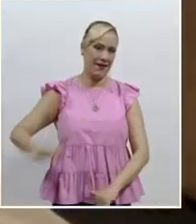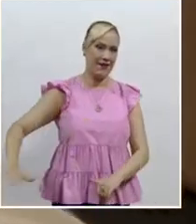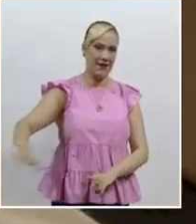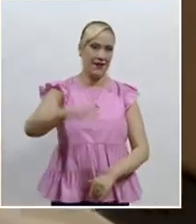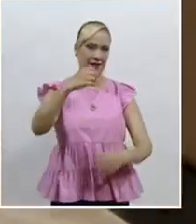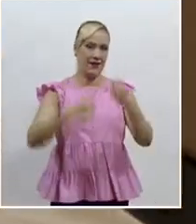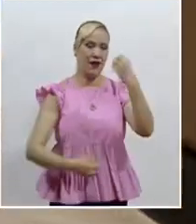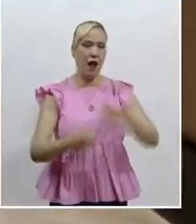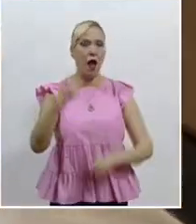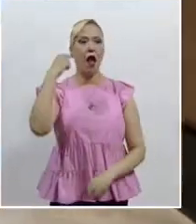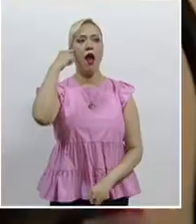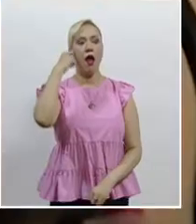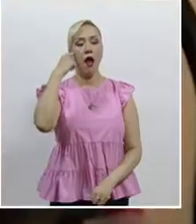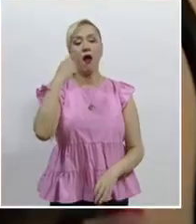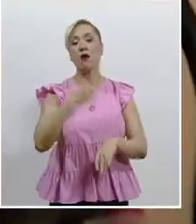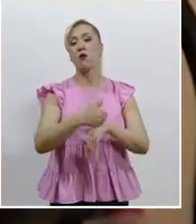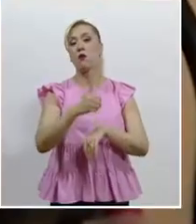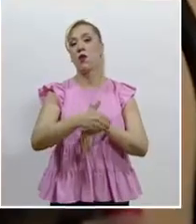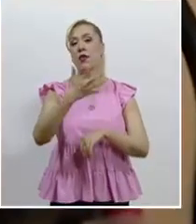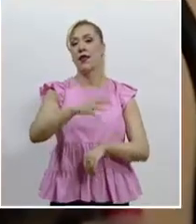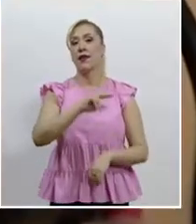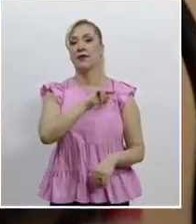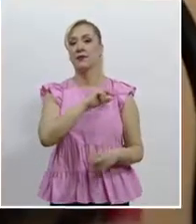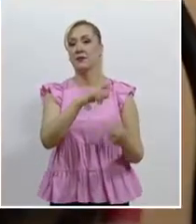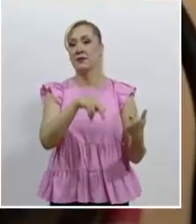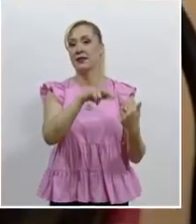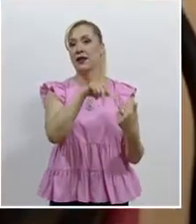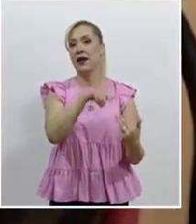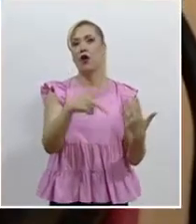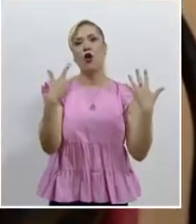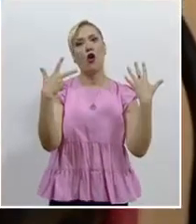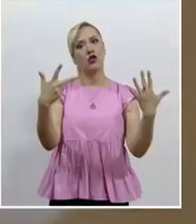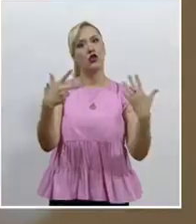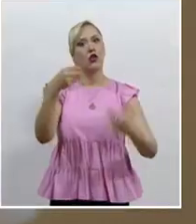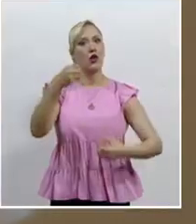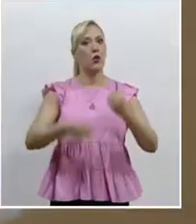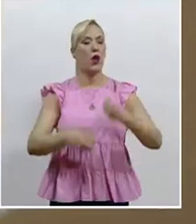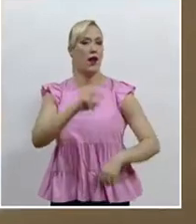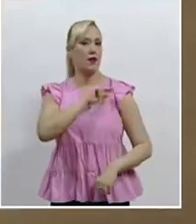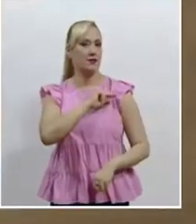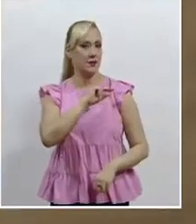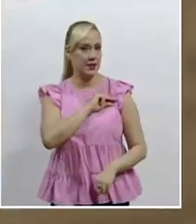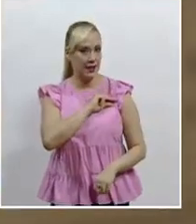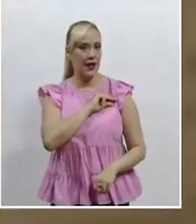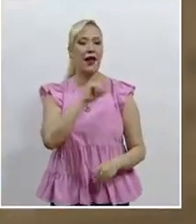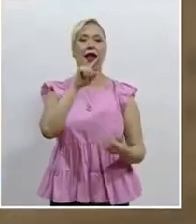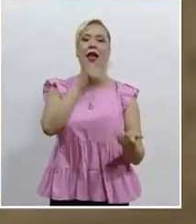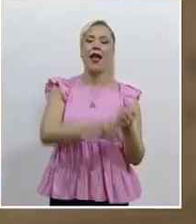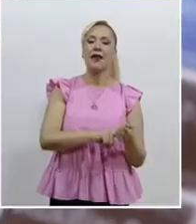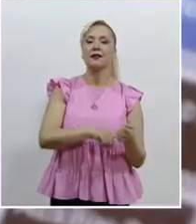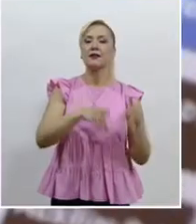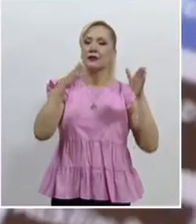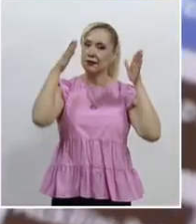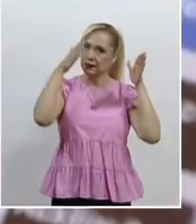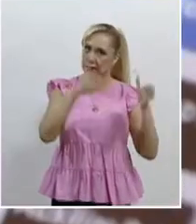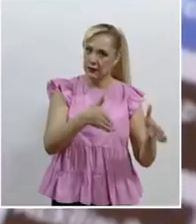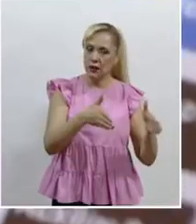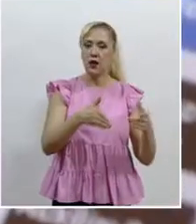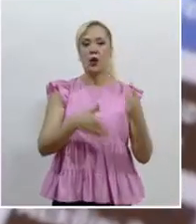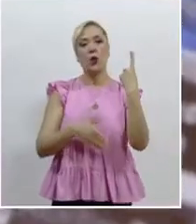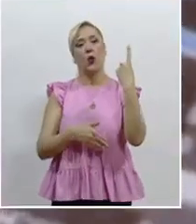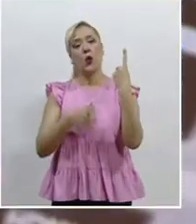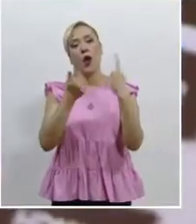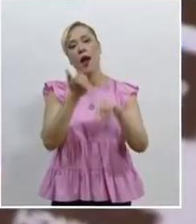órgano jurisdiccional, el 10º Circuito contará con 8 tribunales colegiados de circuito, 6 de ellos especializados, 1 en